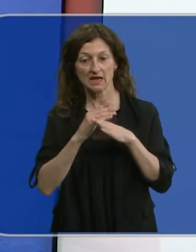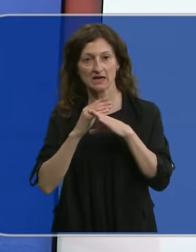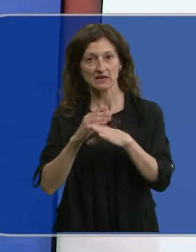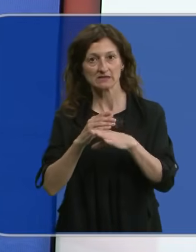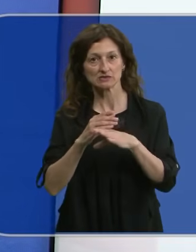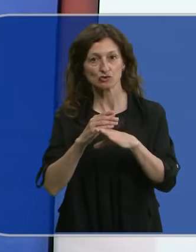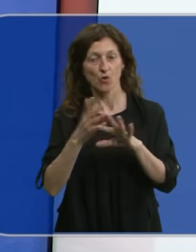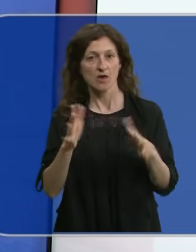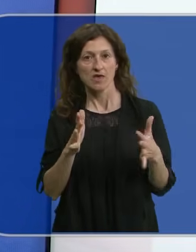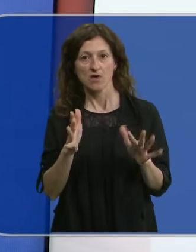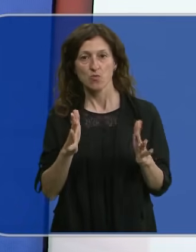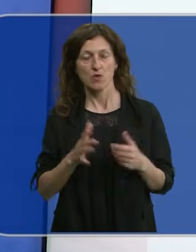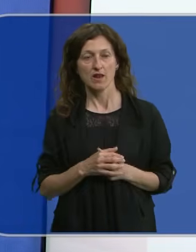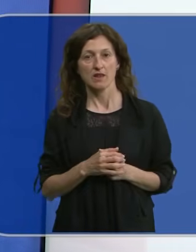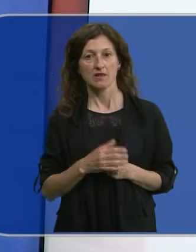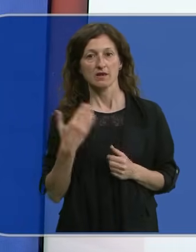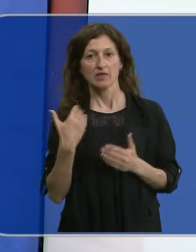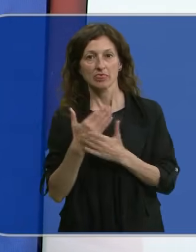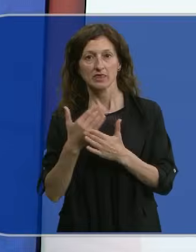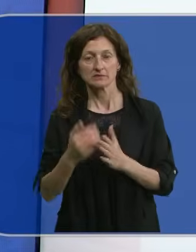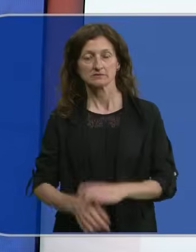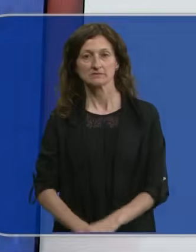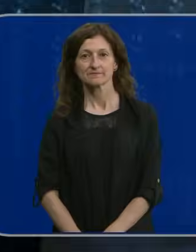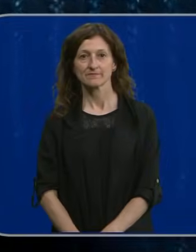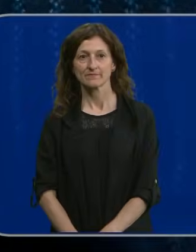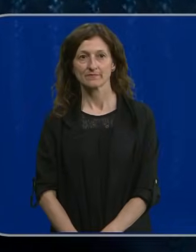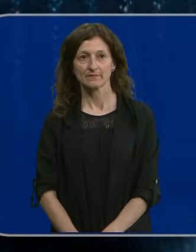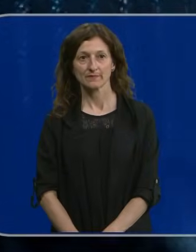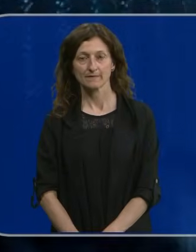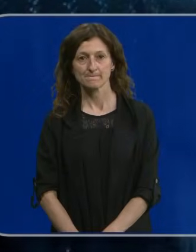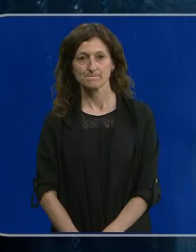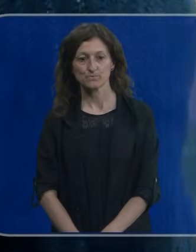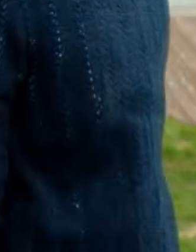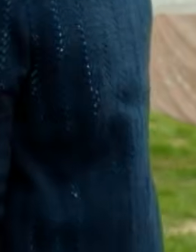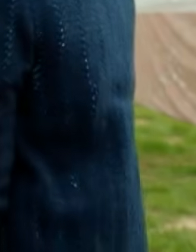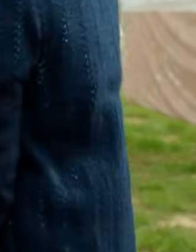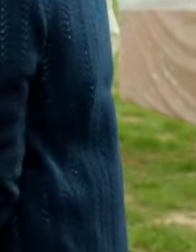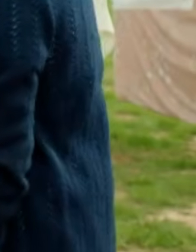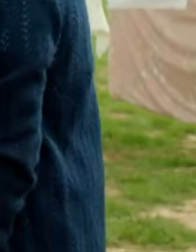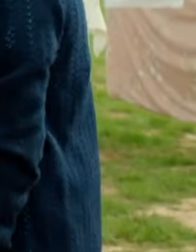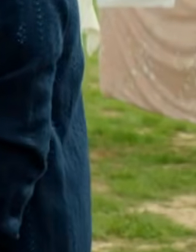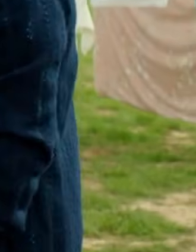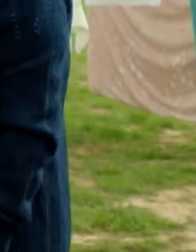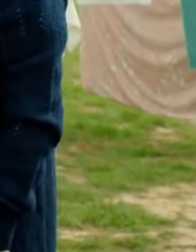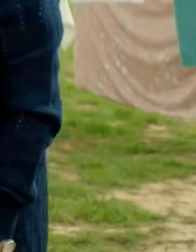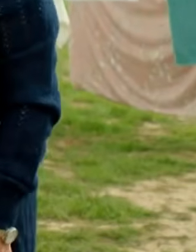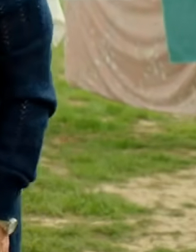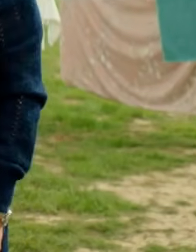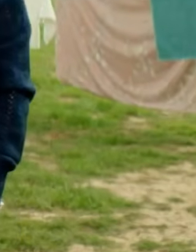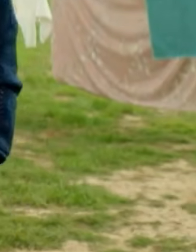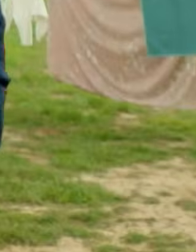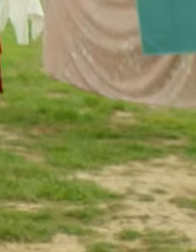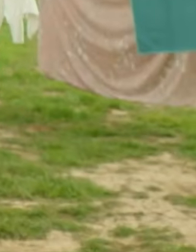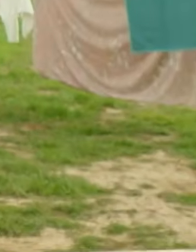resto estaremos prácticamente en las mismas cifras que durante los últimos días. España tiene una superficie de unos